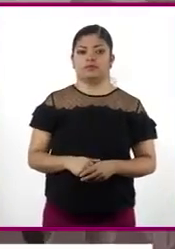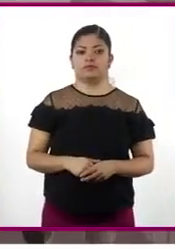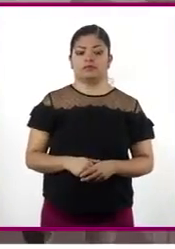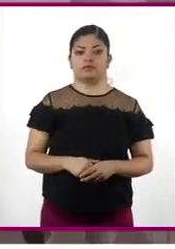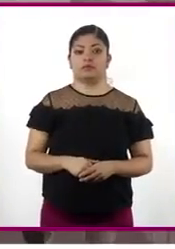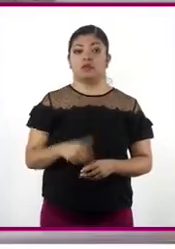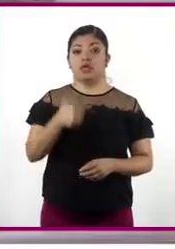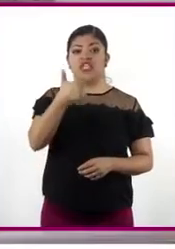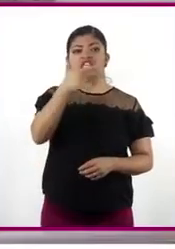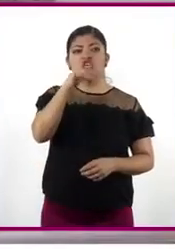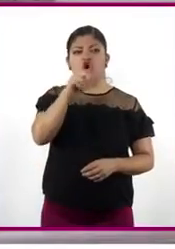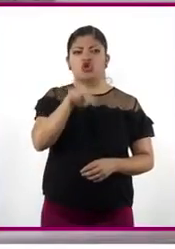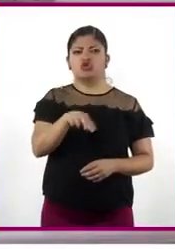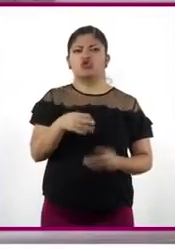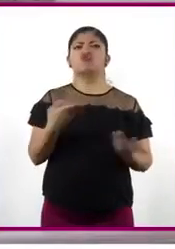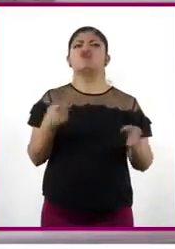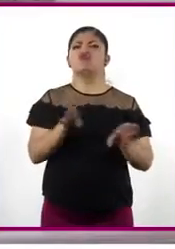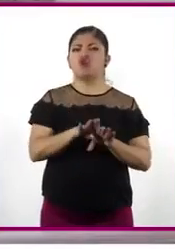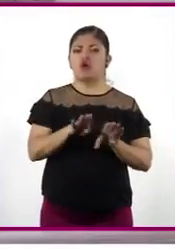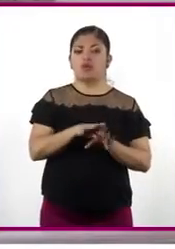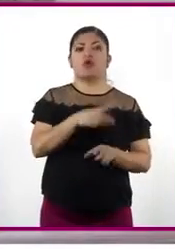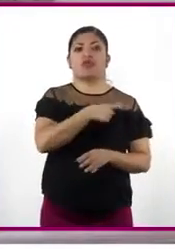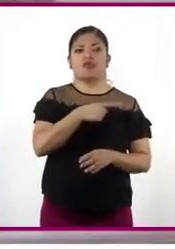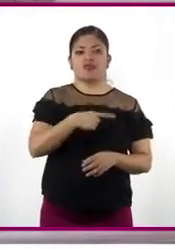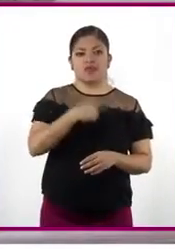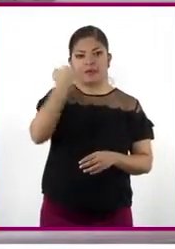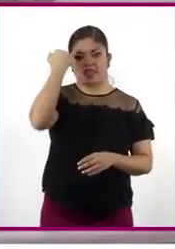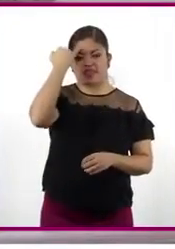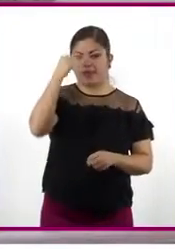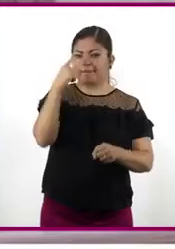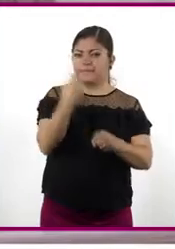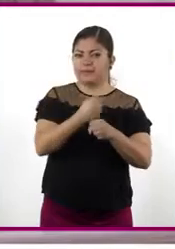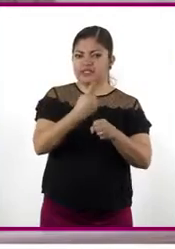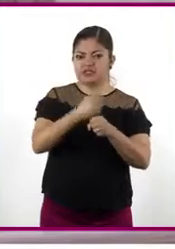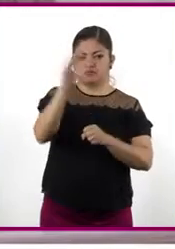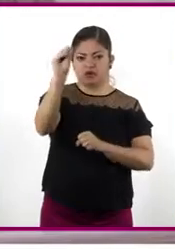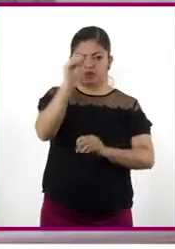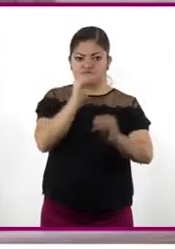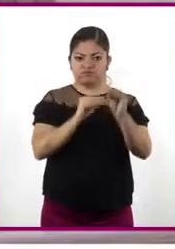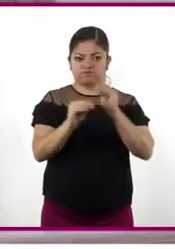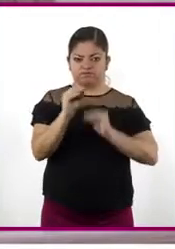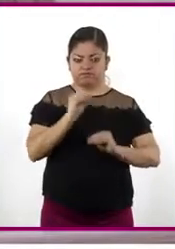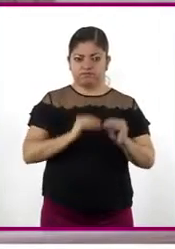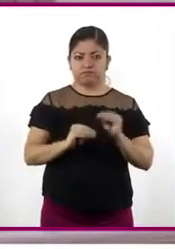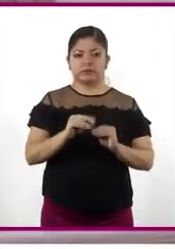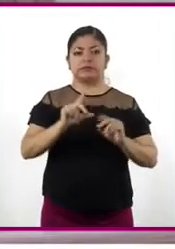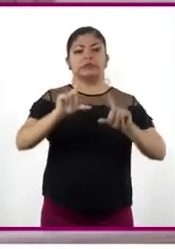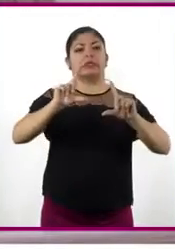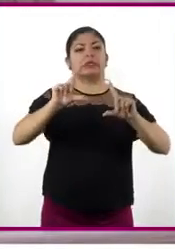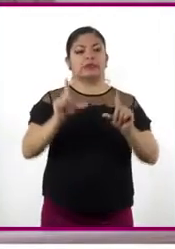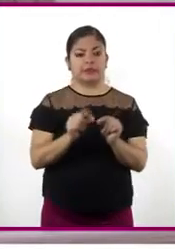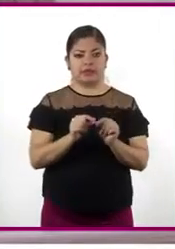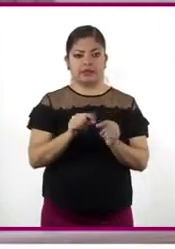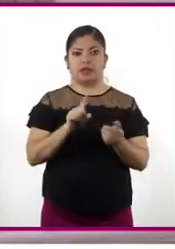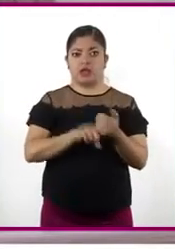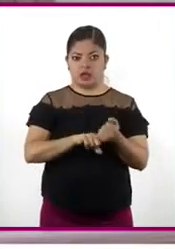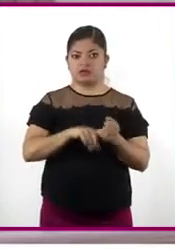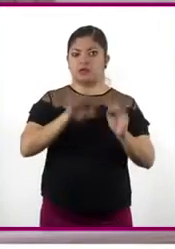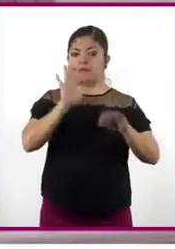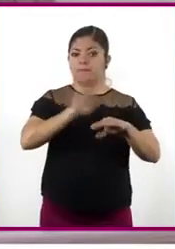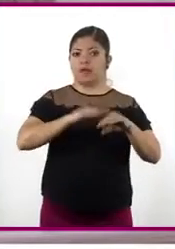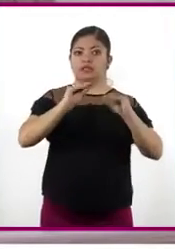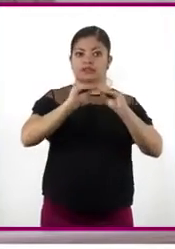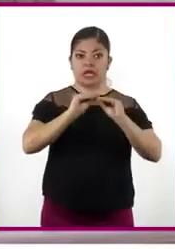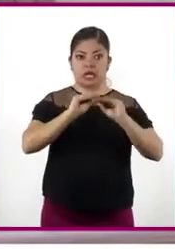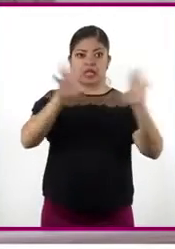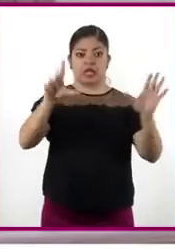Un buen guión debe incluir las ideas principales de la exposición, expresadas en forma breve, con una estructura clara en